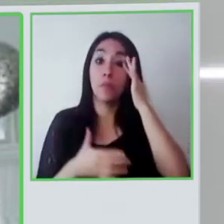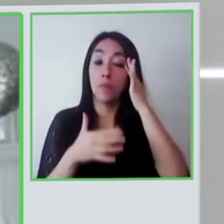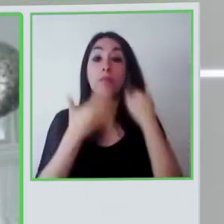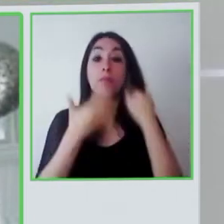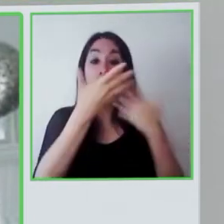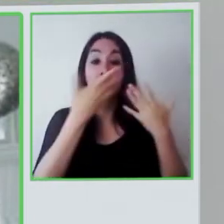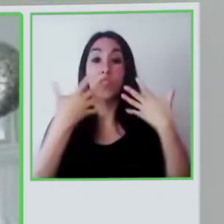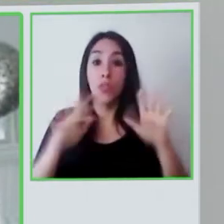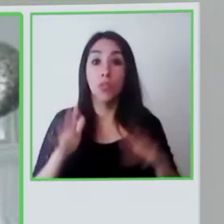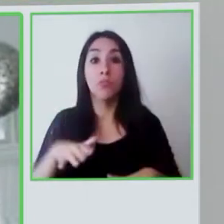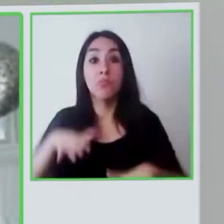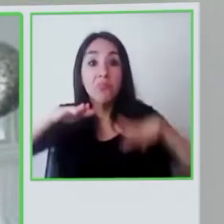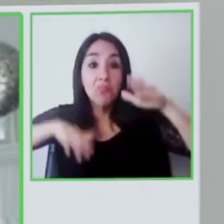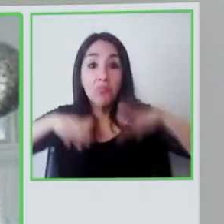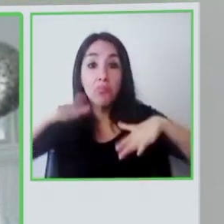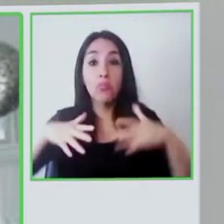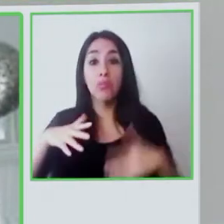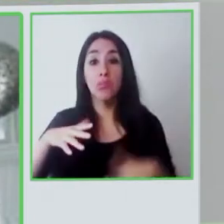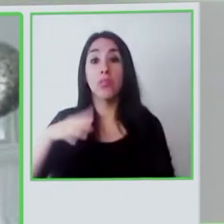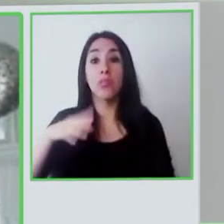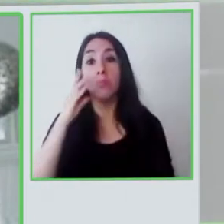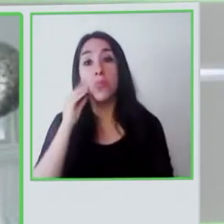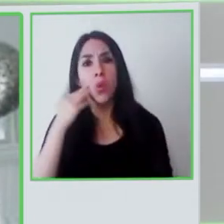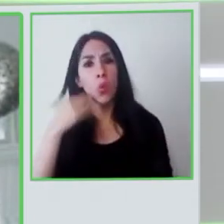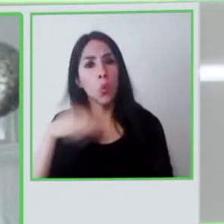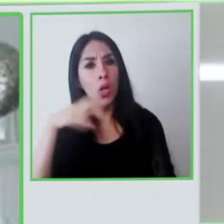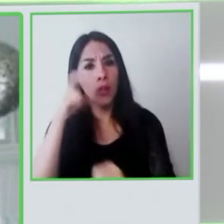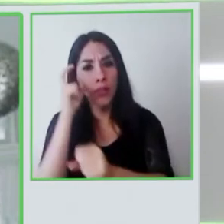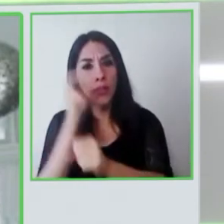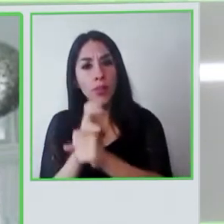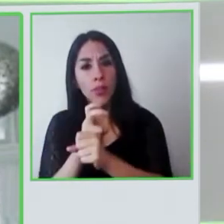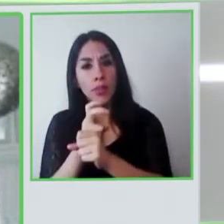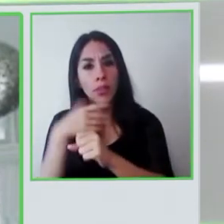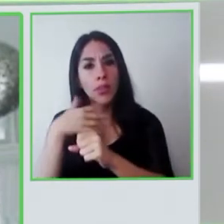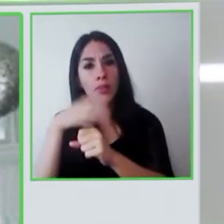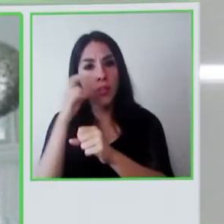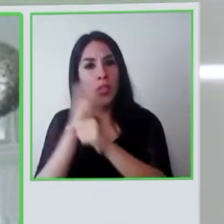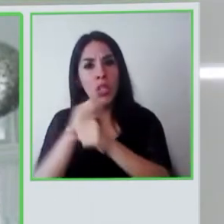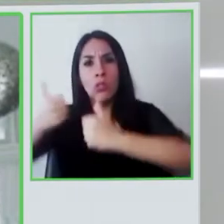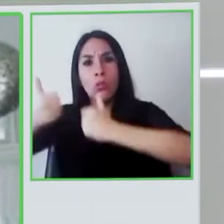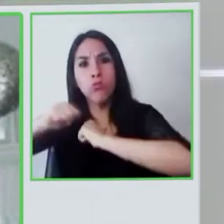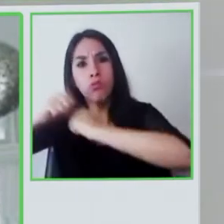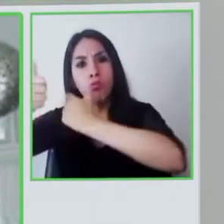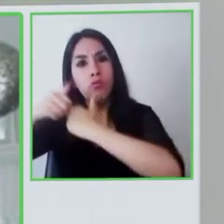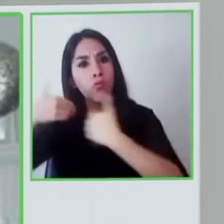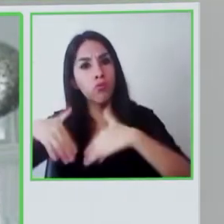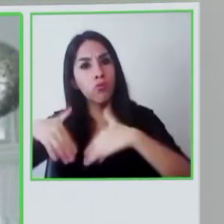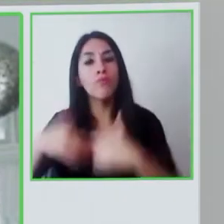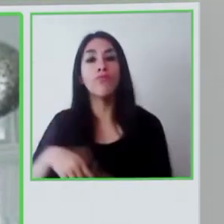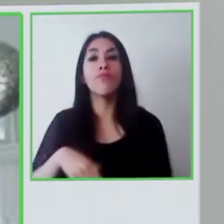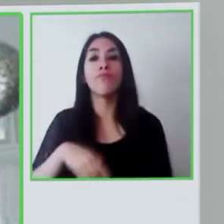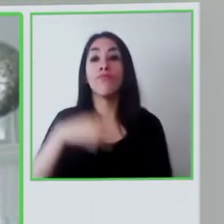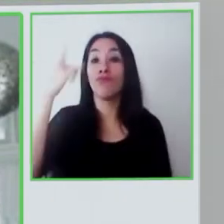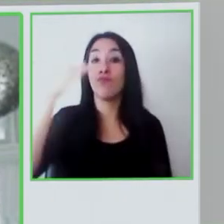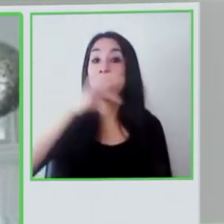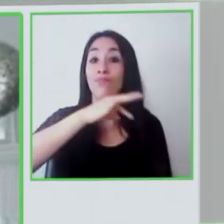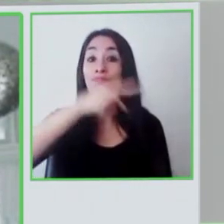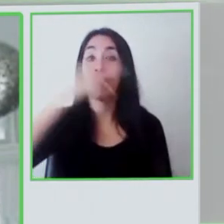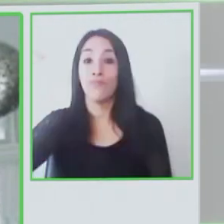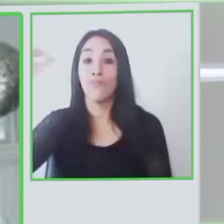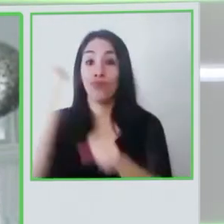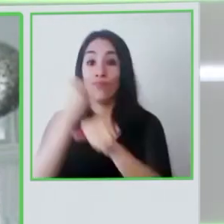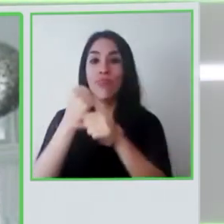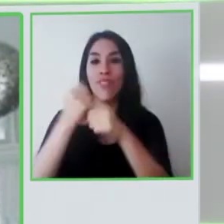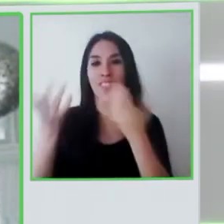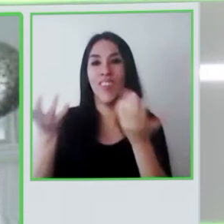poco desafiantes pero hemos hemos encontrado una forma de lograrlo con una nueva identidad eso